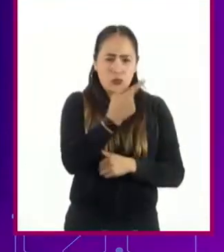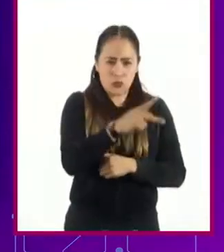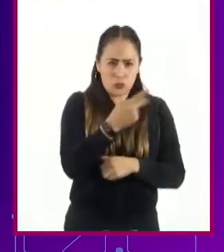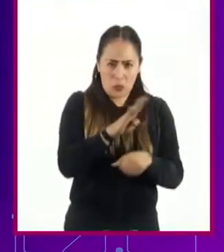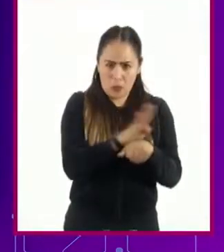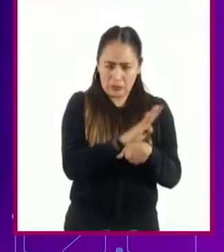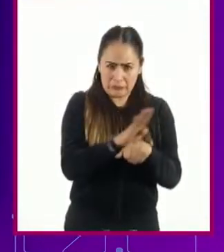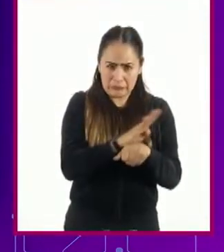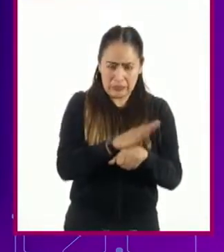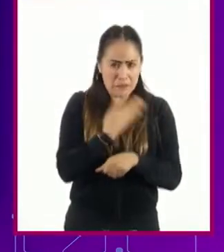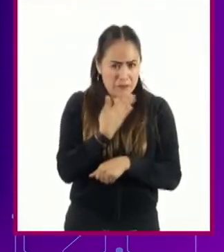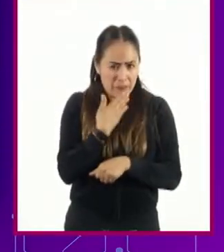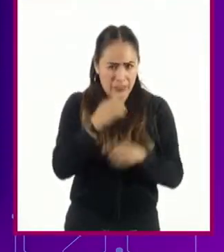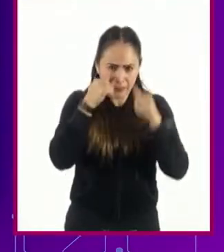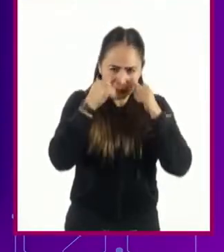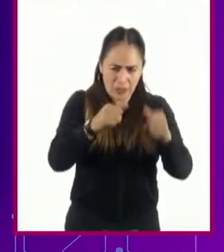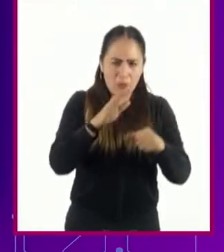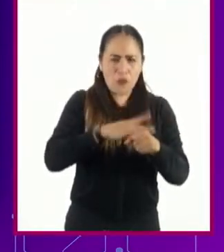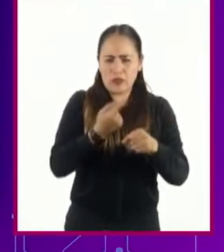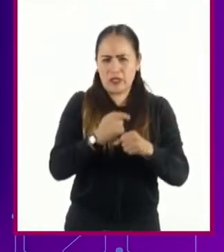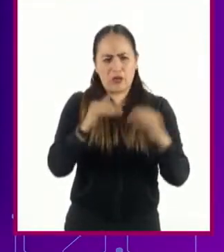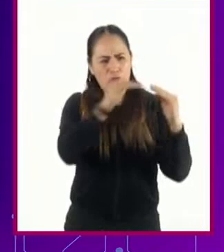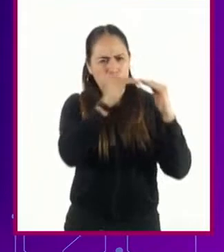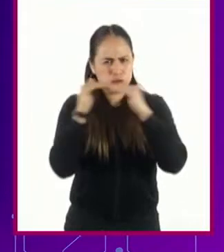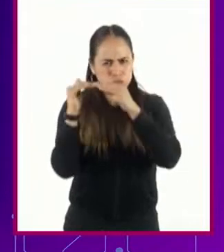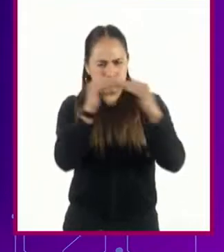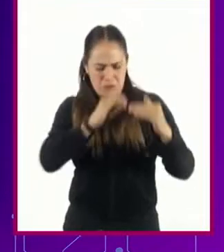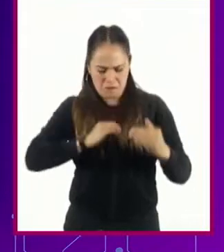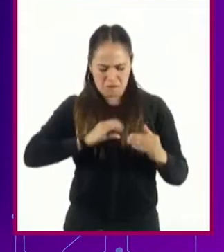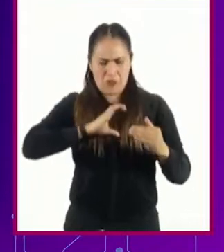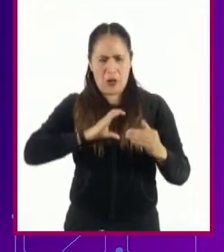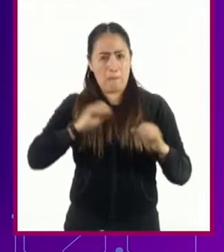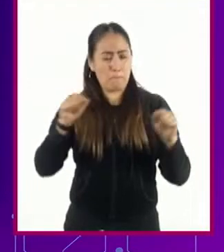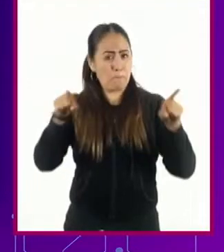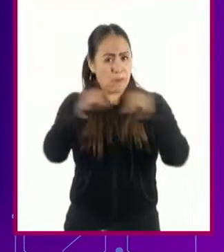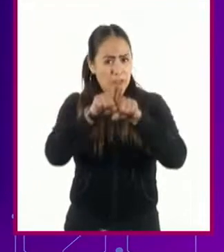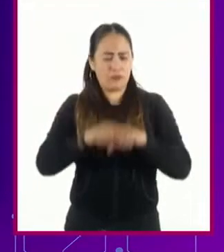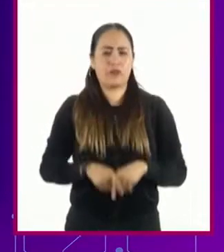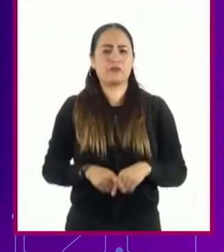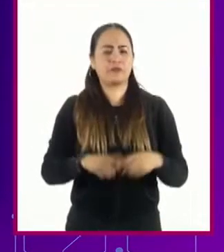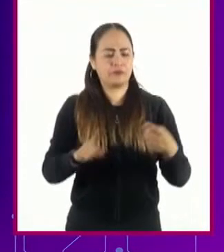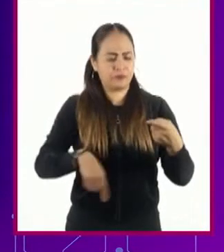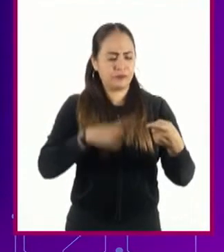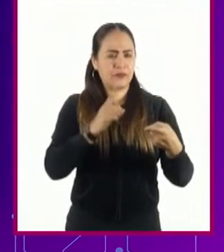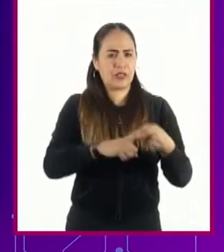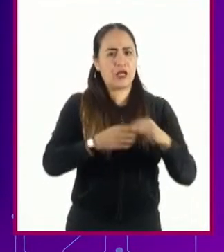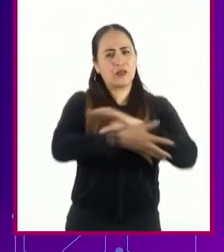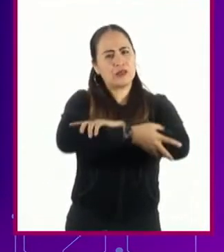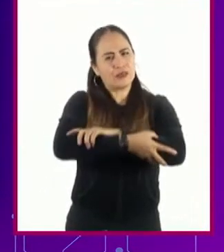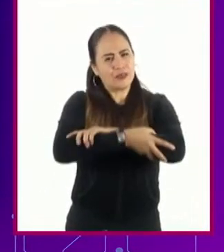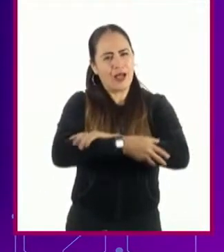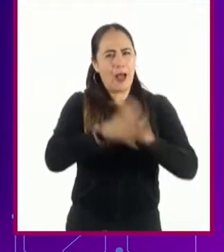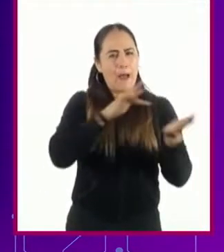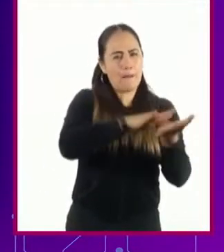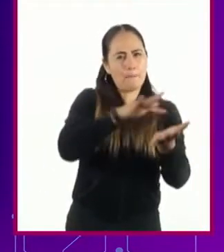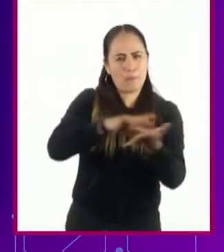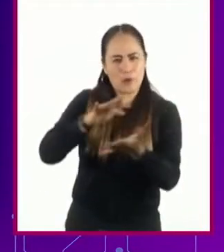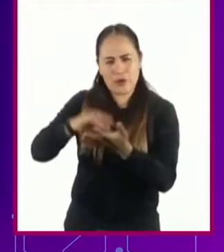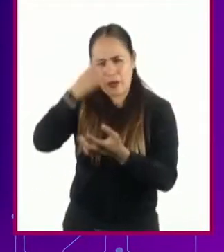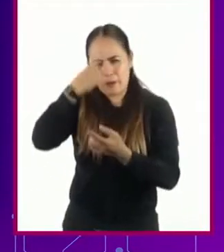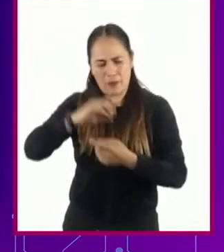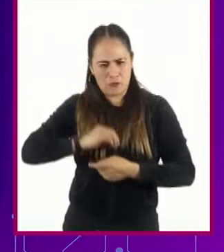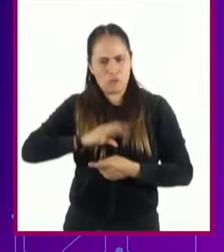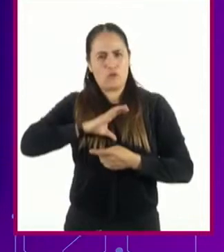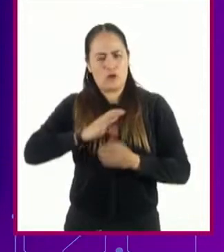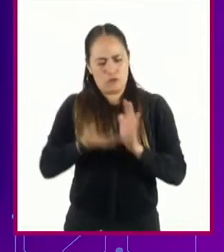hecho de que todos somos iguales en dignidad. Para que tanto la solidaridad como la dignidad humana prosperen, se requiere de una educación y de